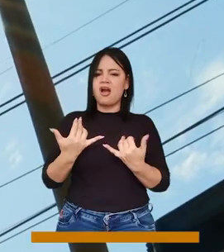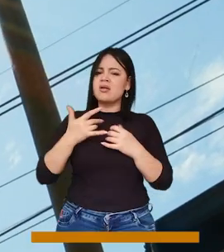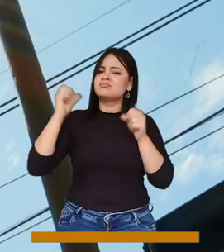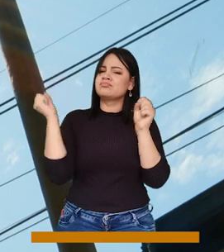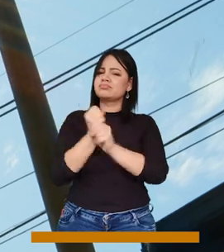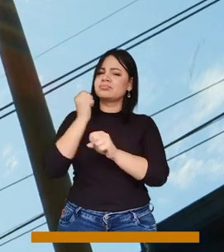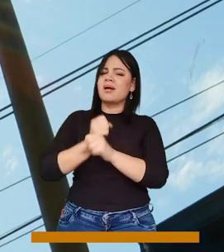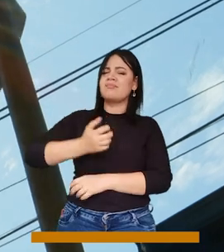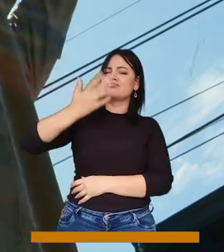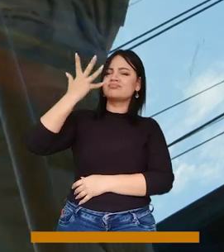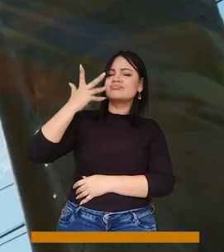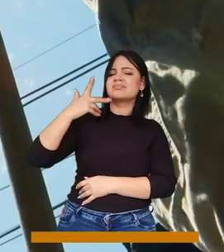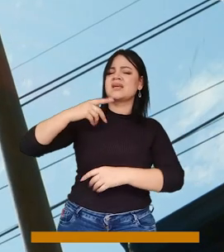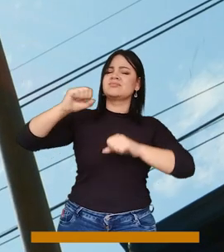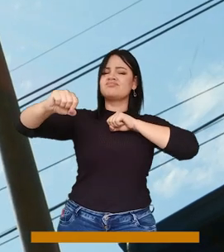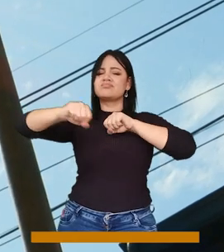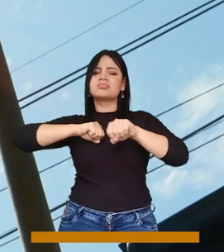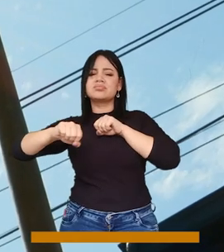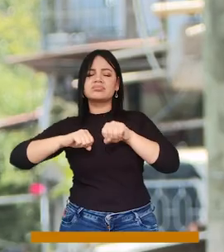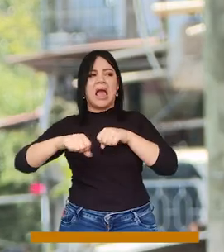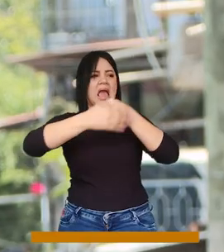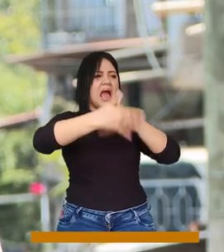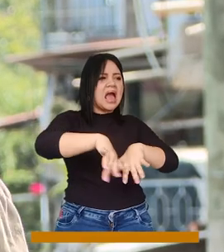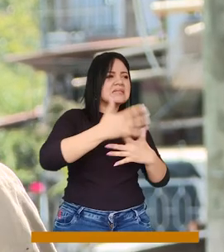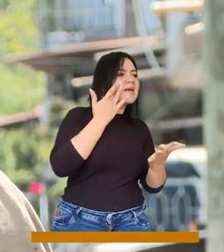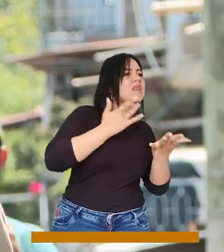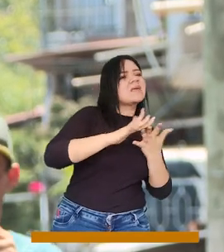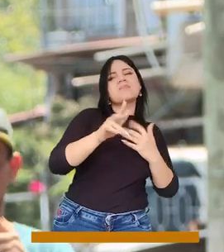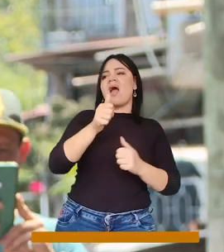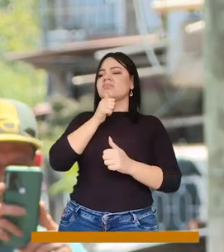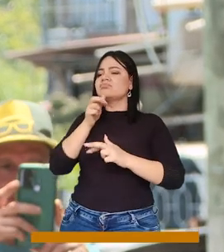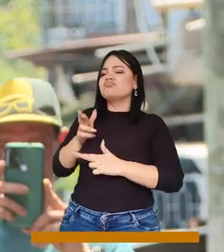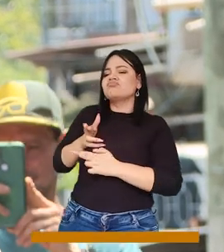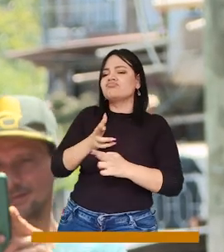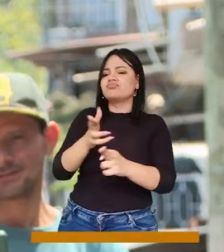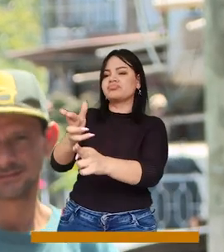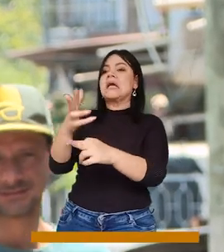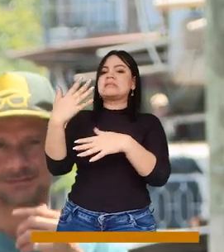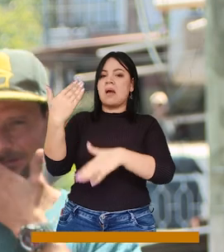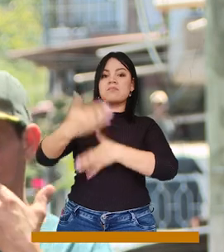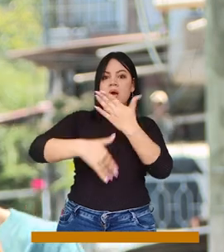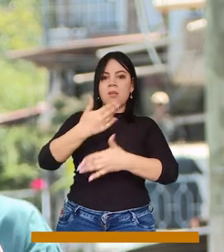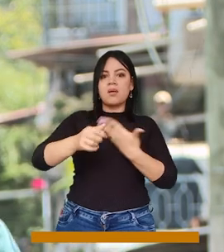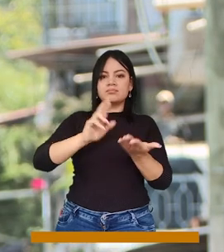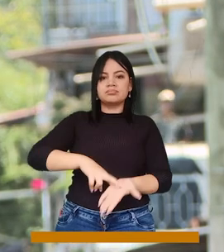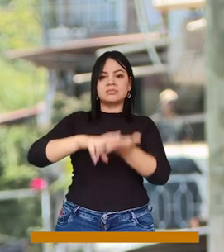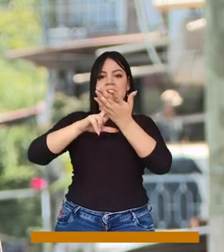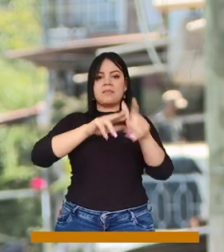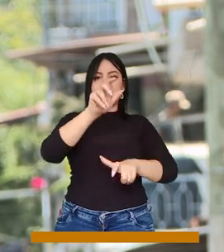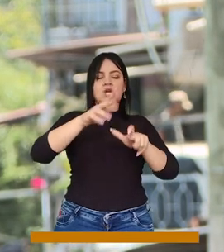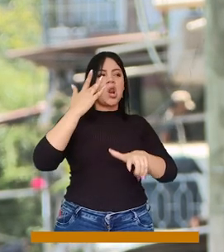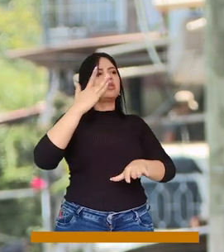Estamos trabajando día a día para recuperar nuestras calles, nuestras quebradas, y lo hemos logrado. Ya la gente se